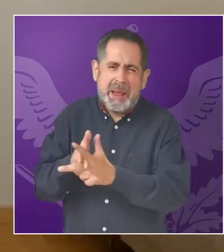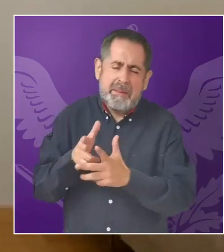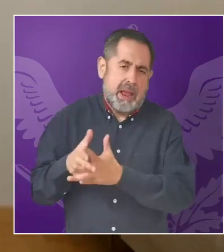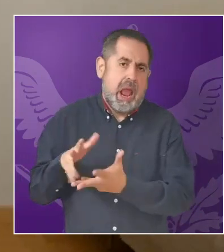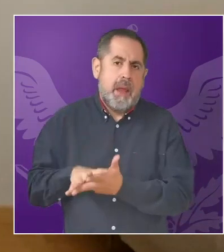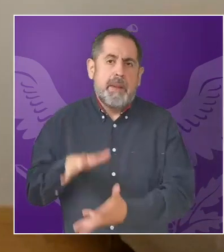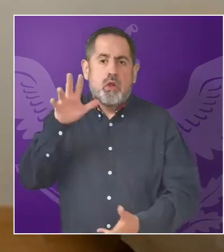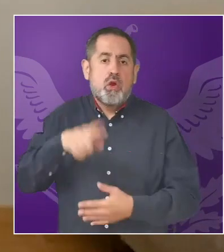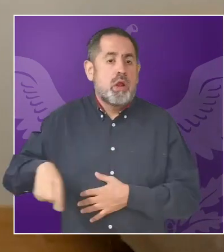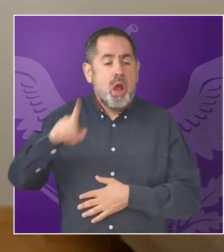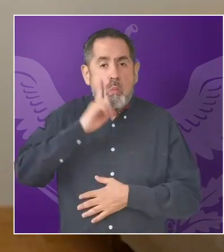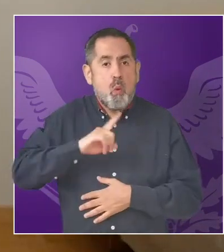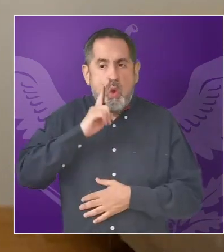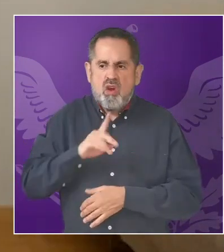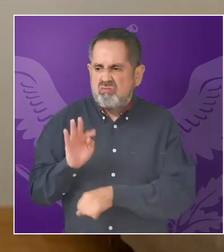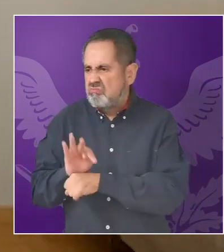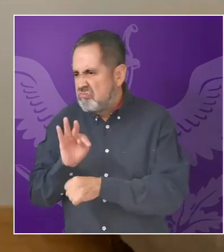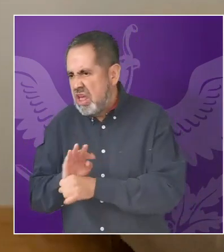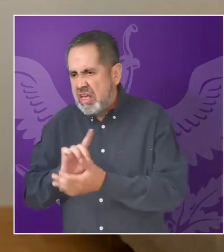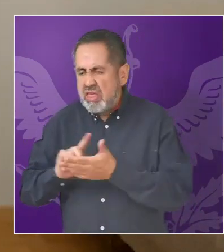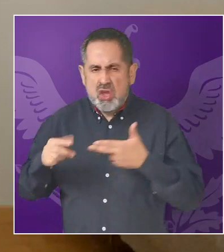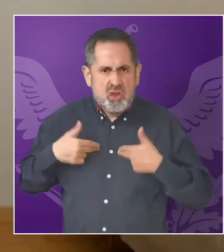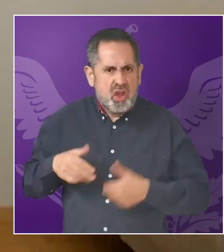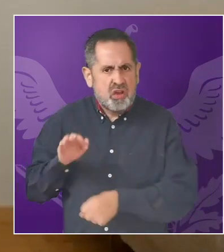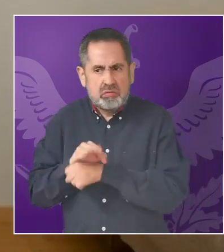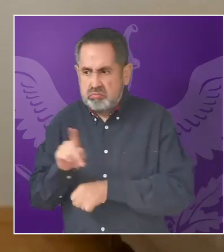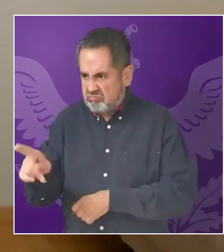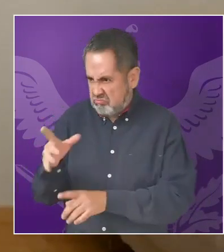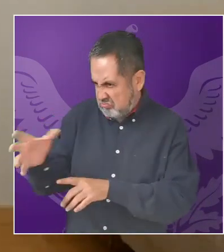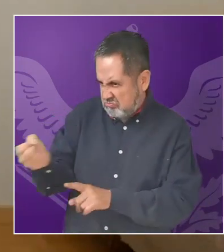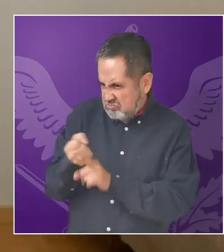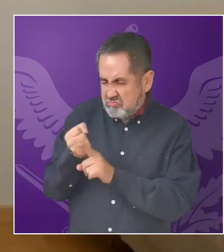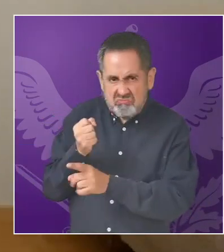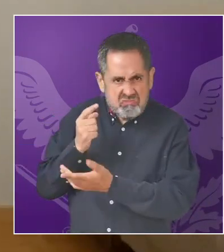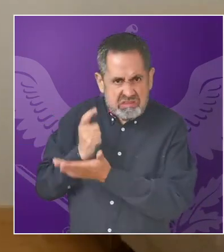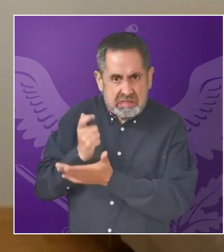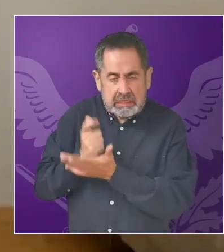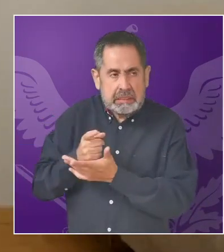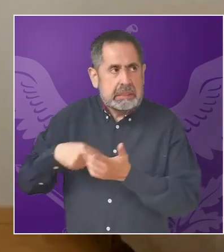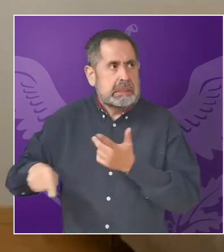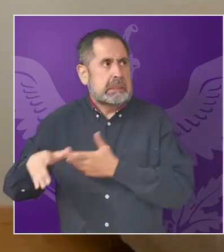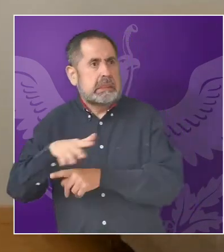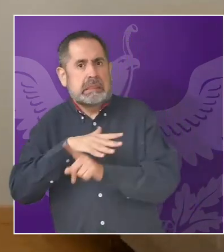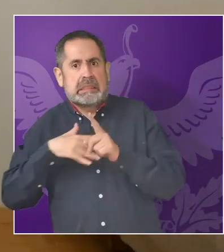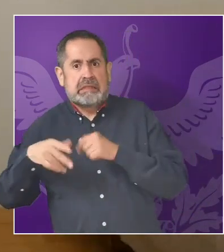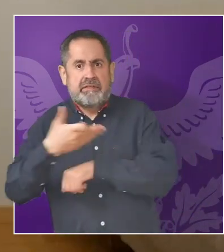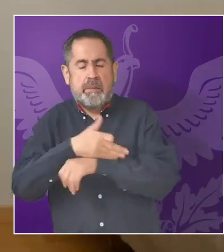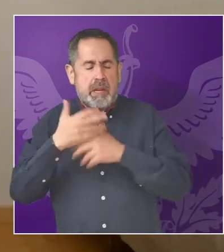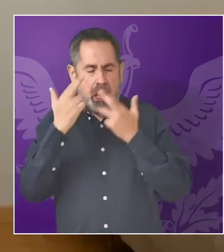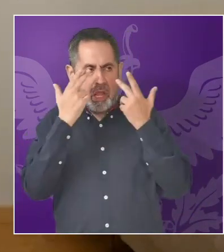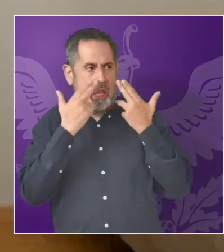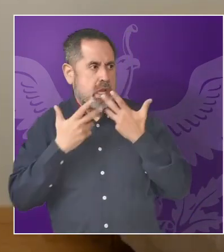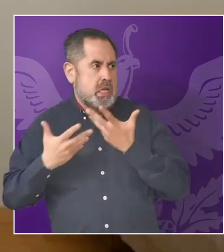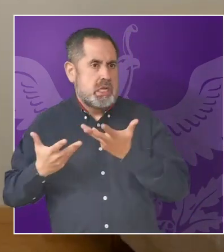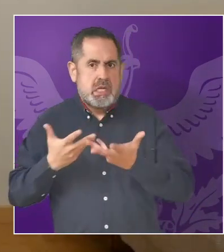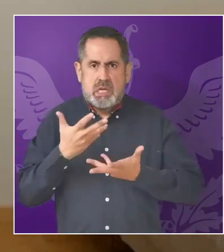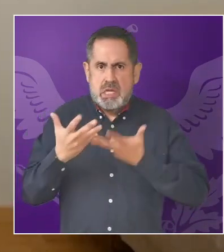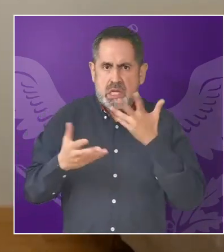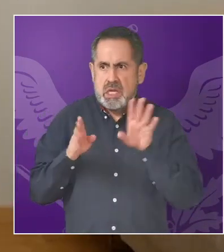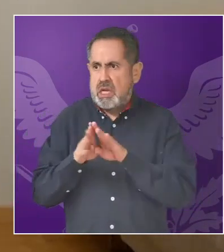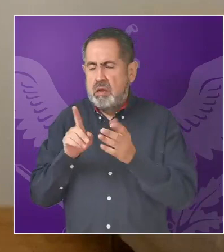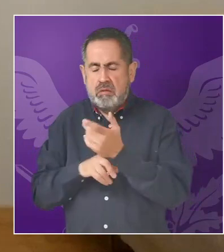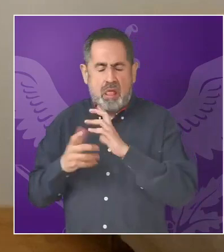mayoría de los casos en donde una mujer defensora de los derechos humanos es amenazada, todo su núcleo cercano se ve